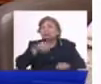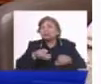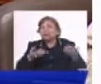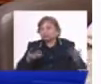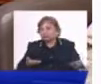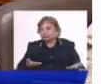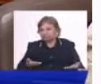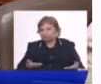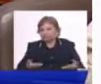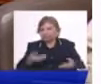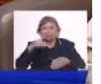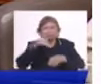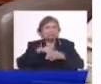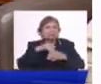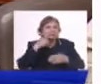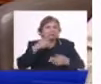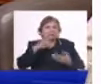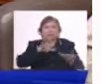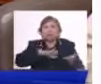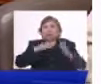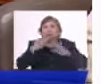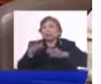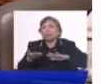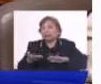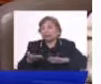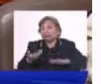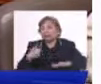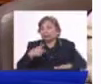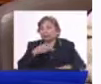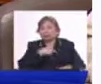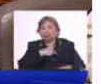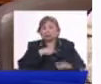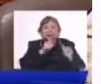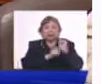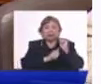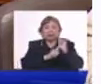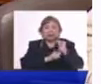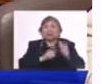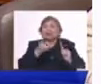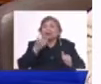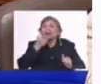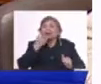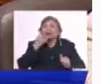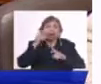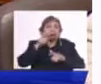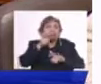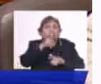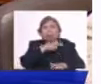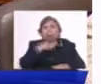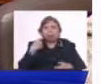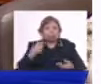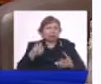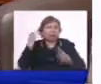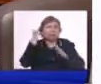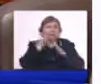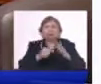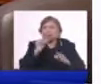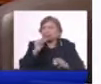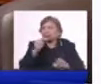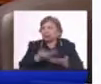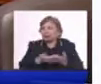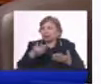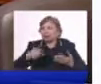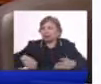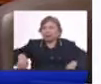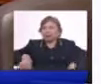favor sería votar por la muerte de nuestros hermanos, de los hijos a quienes han matado y han asesinado hace poquito también